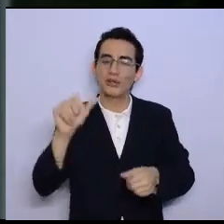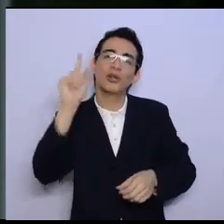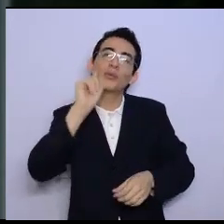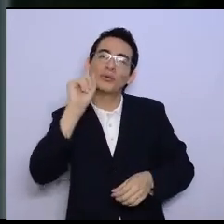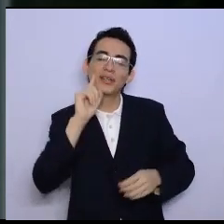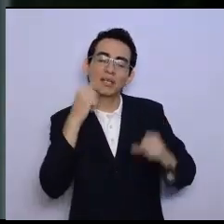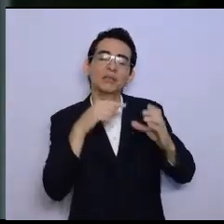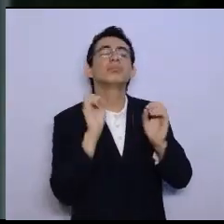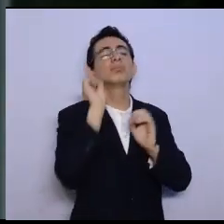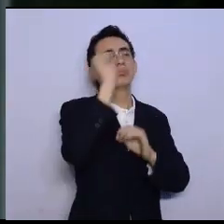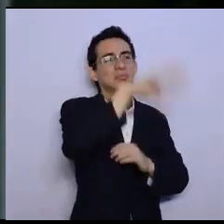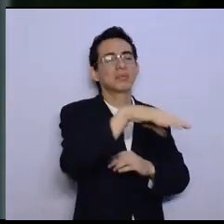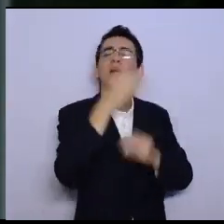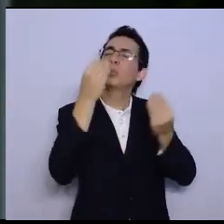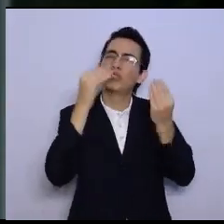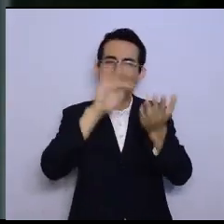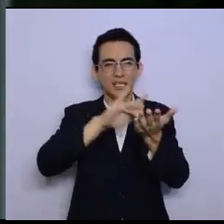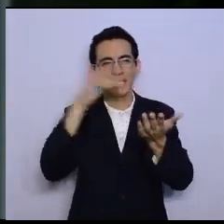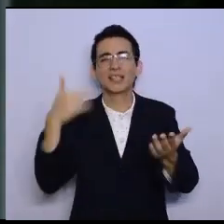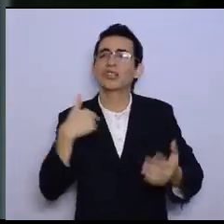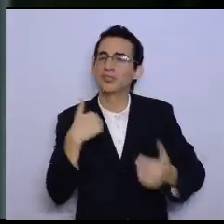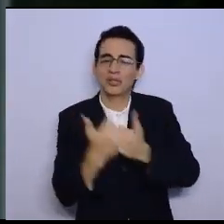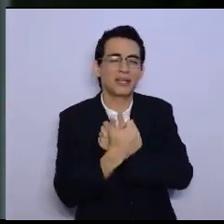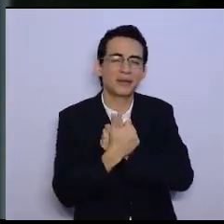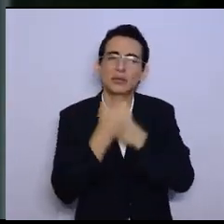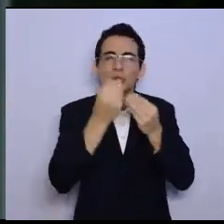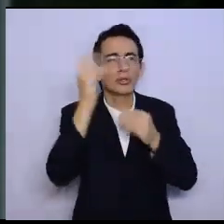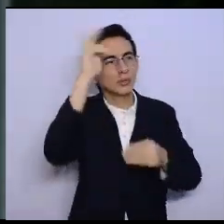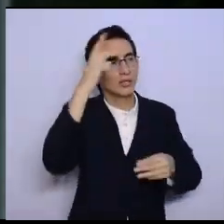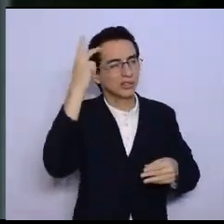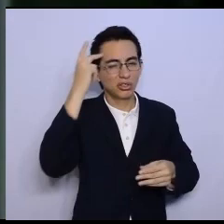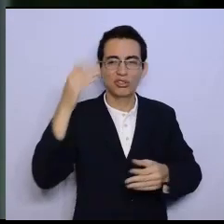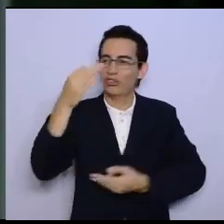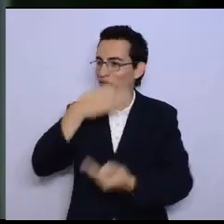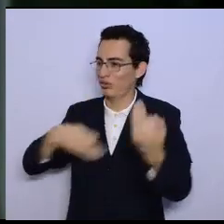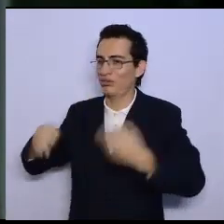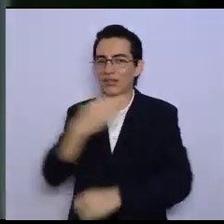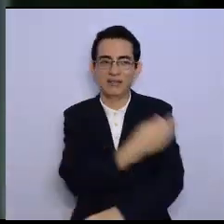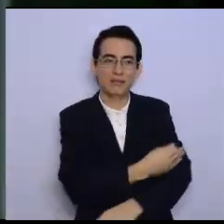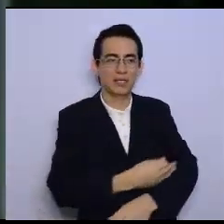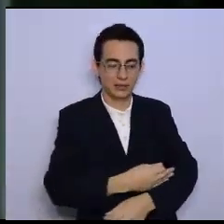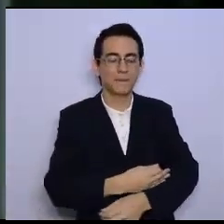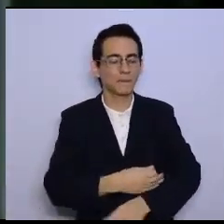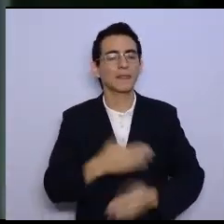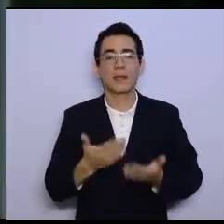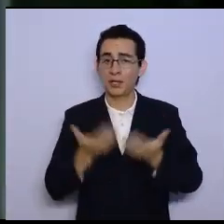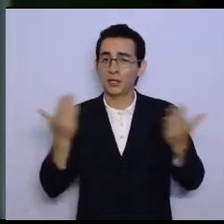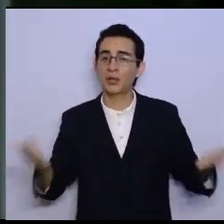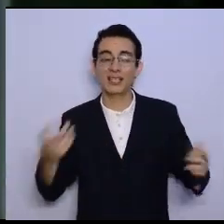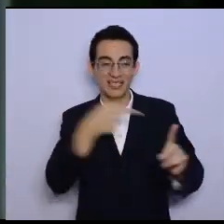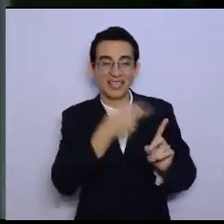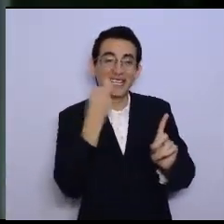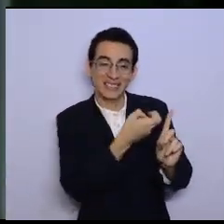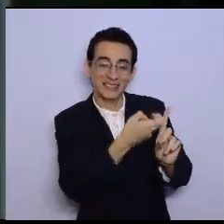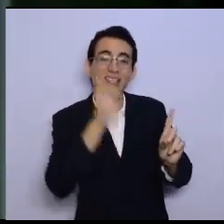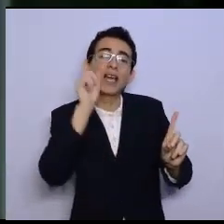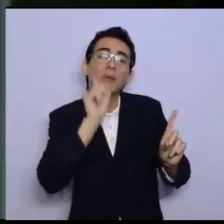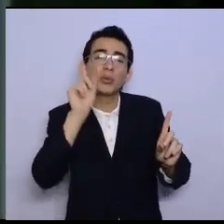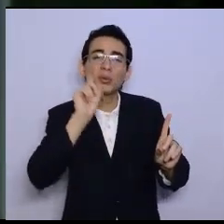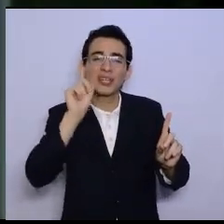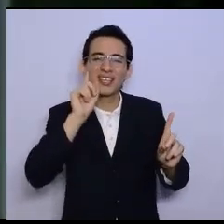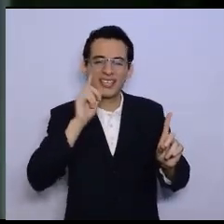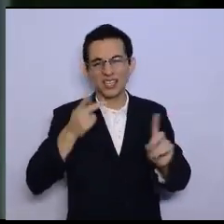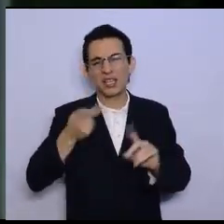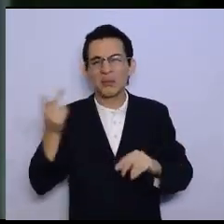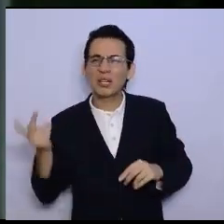le amamos junto con mi familia. Entonces, vemos que la pregunta de esta hermana es legítima.